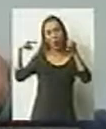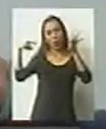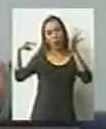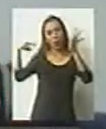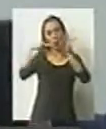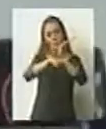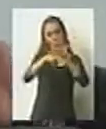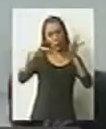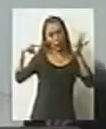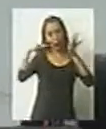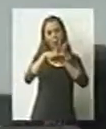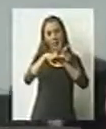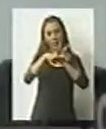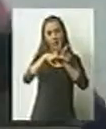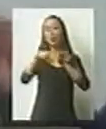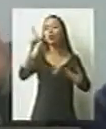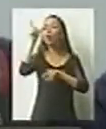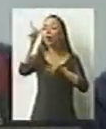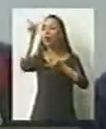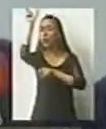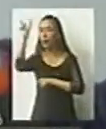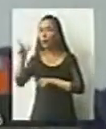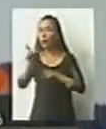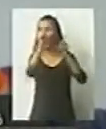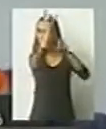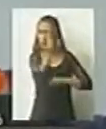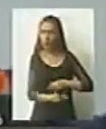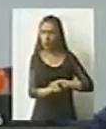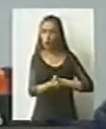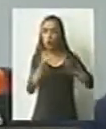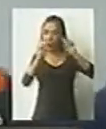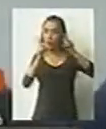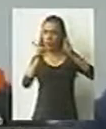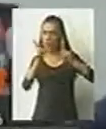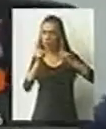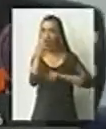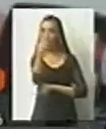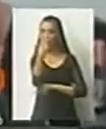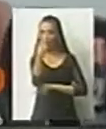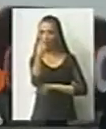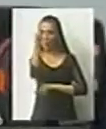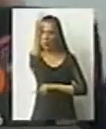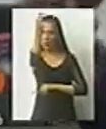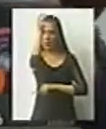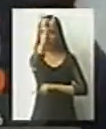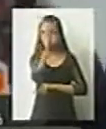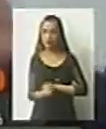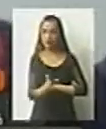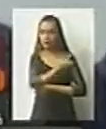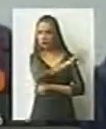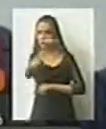real. ¿Con distintas personas o es la misma persona? Es la misma persona la que radica la denuncia. ¿Cuál es la situación de la persona